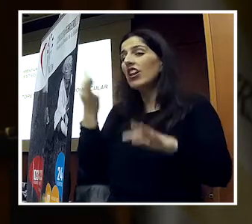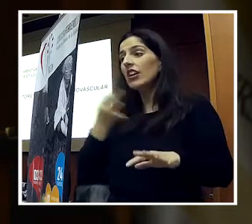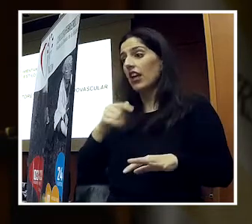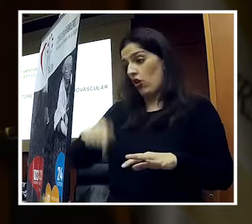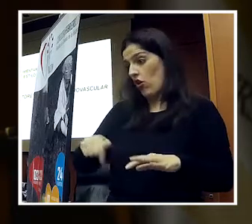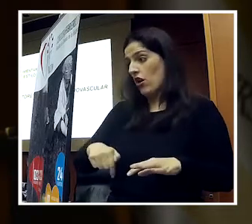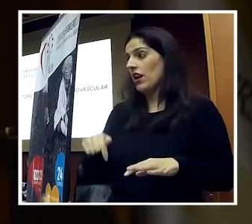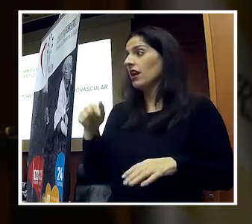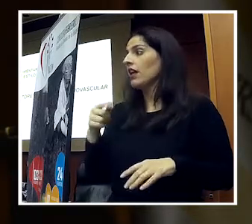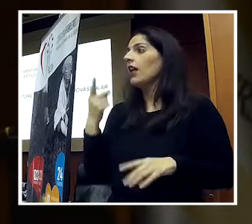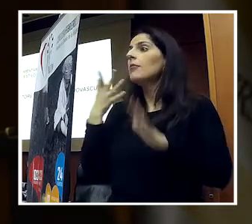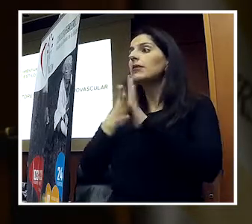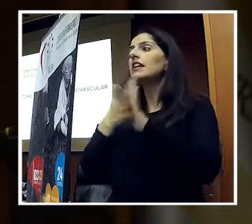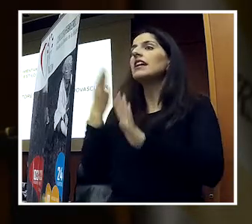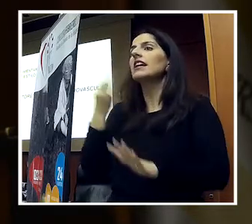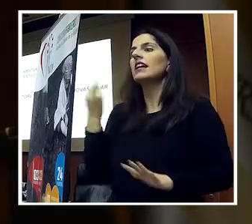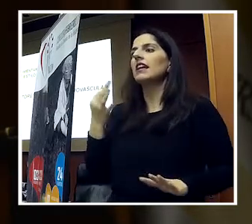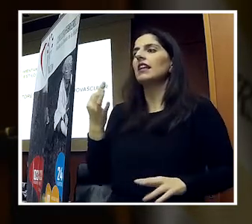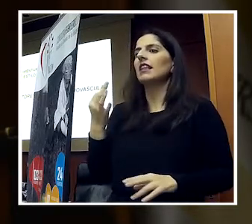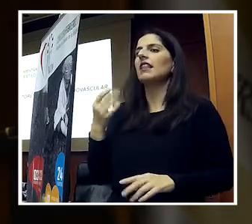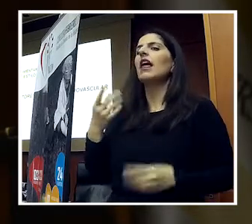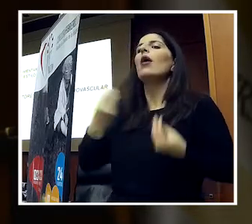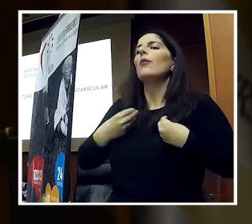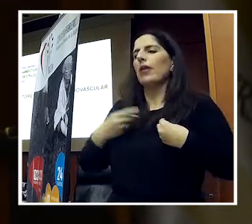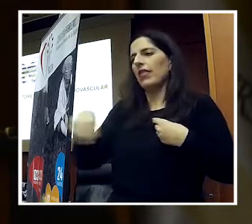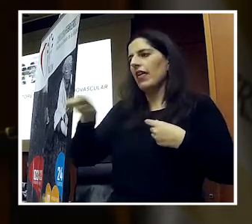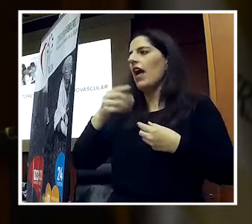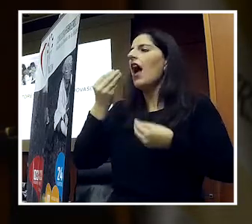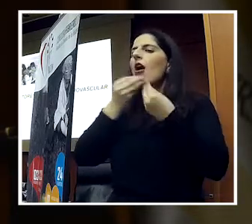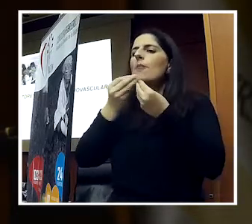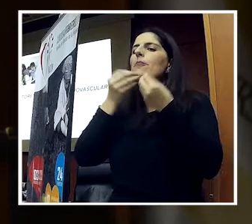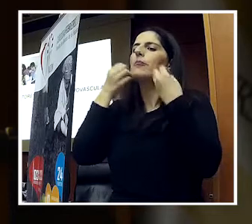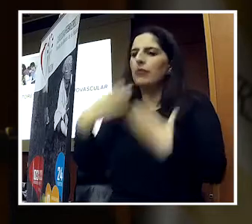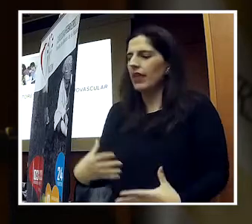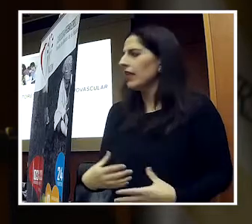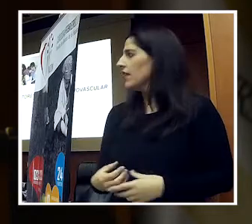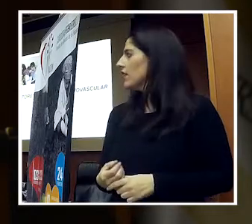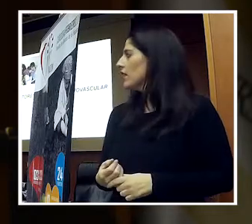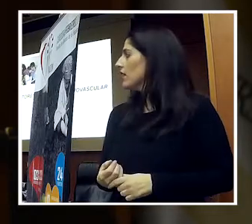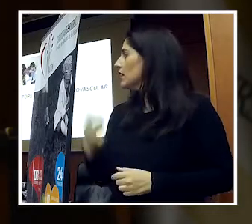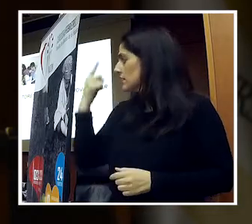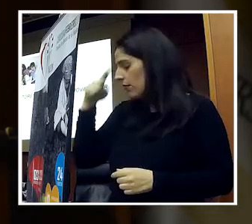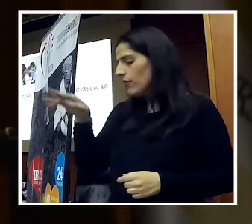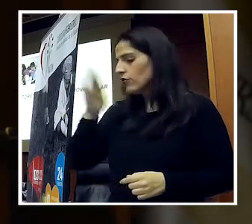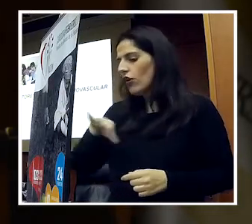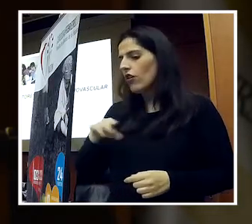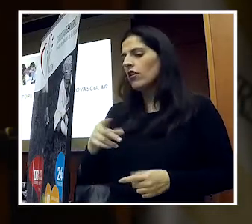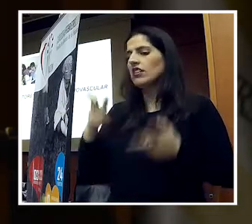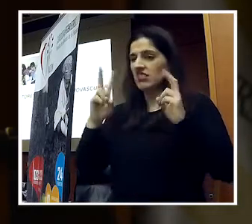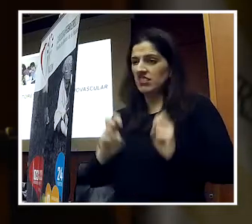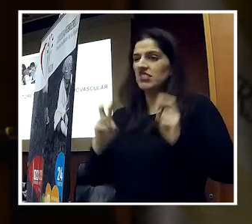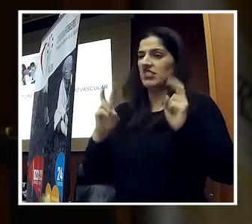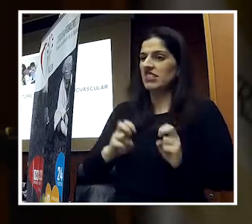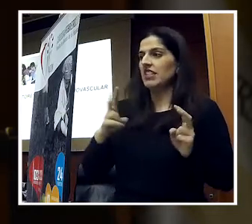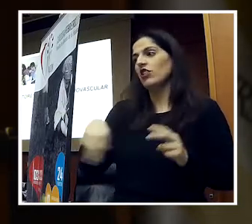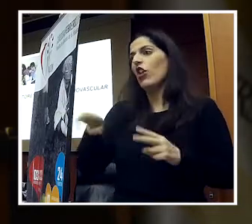hoy aquí, sobre todo, es de temas de estilo de vida y factores alimentarios. Como todos lo sabemos, están ahí, el sedentarismo, ha